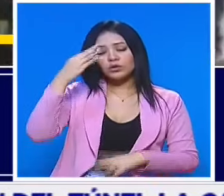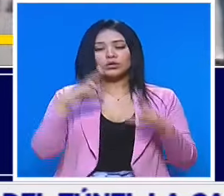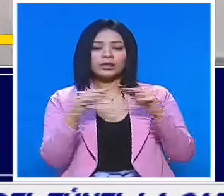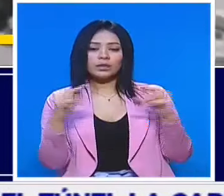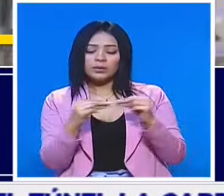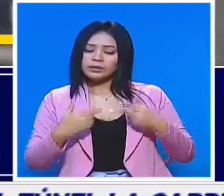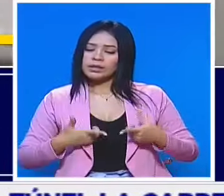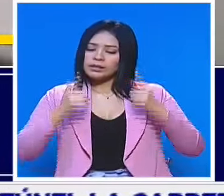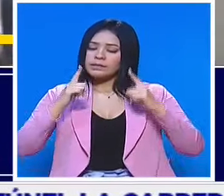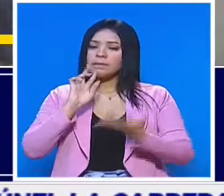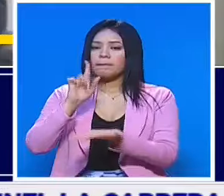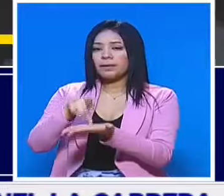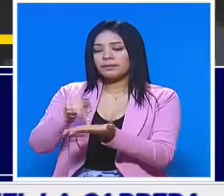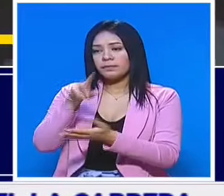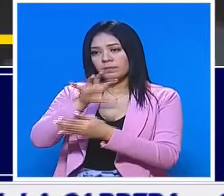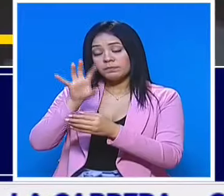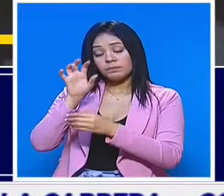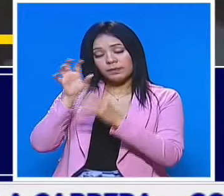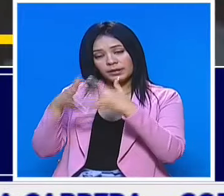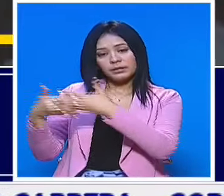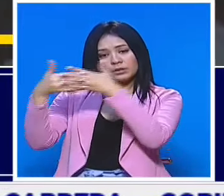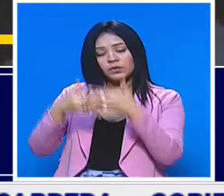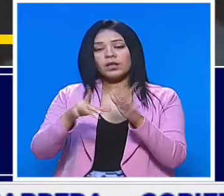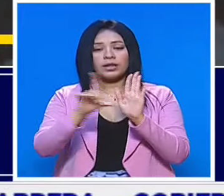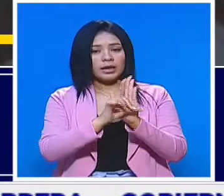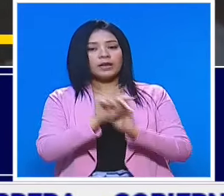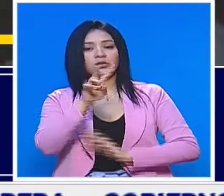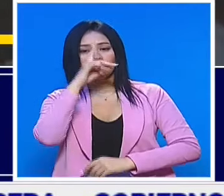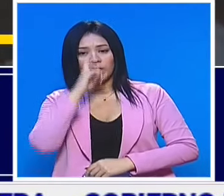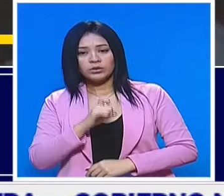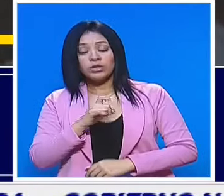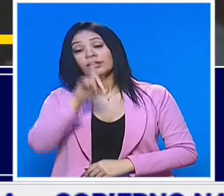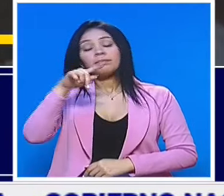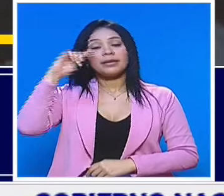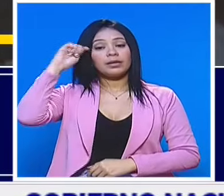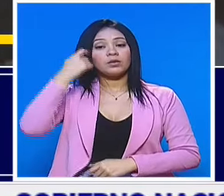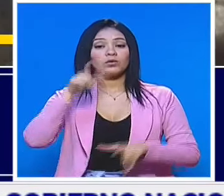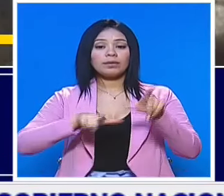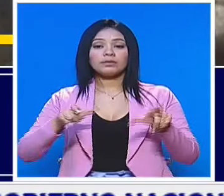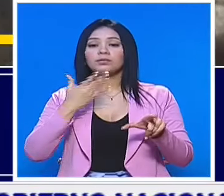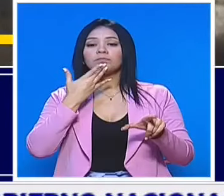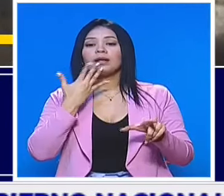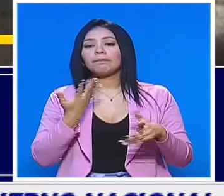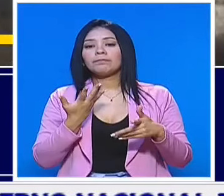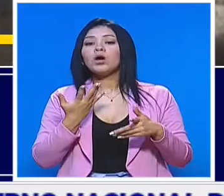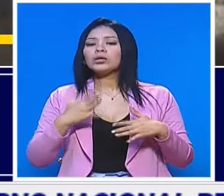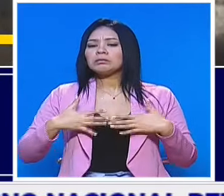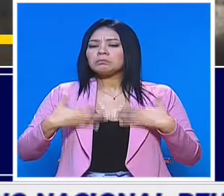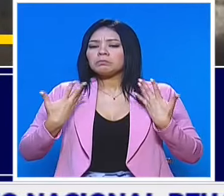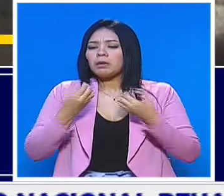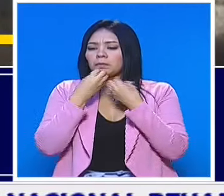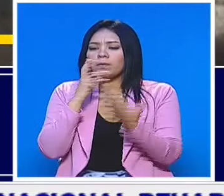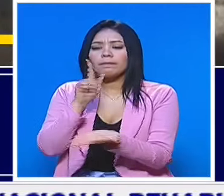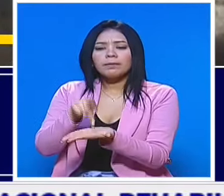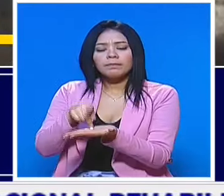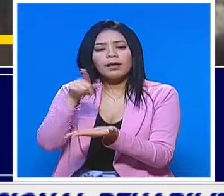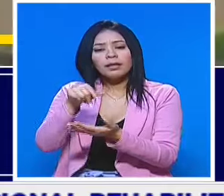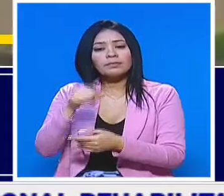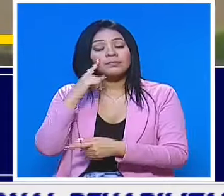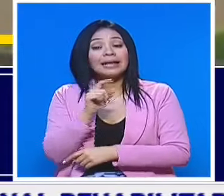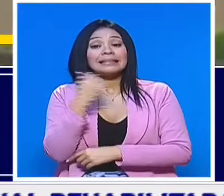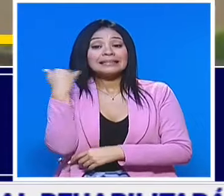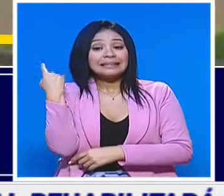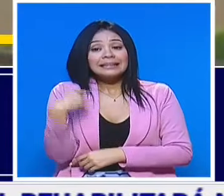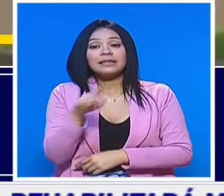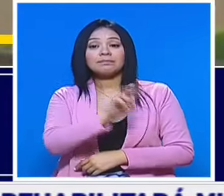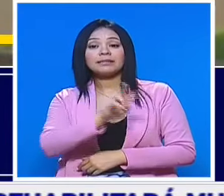Estados Unidos por 2 años. Por su parte, la delegación le recordó a las personas que gozan del parole que solo tienen 24